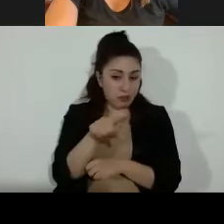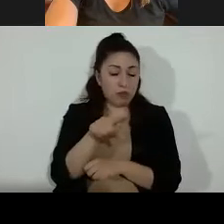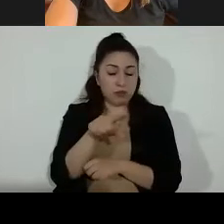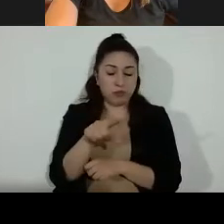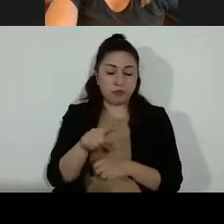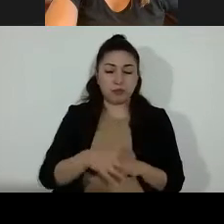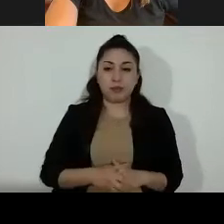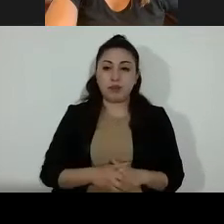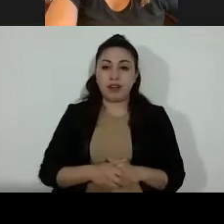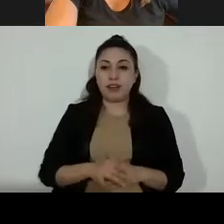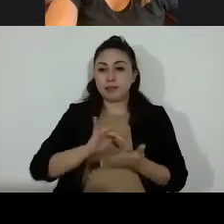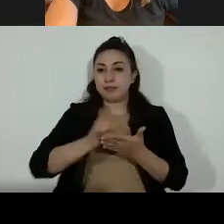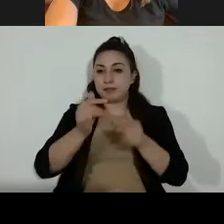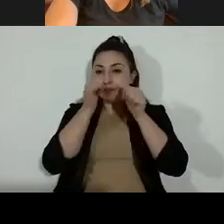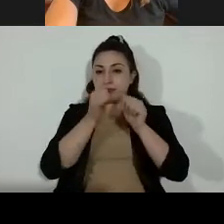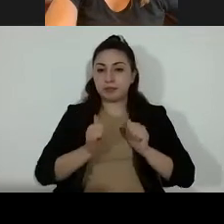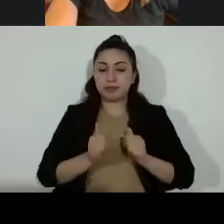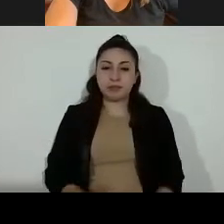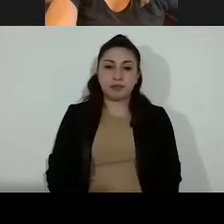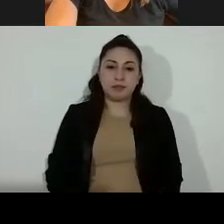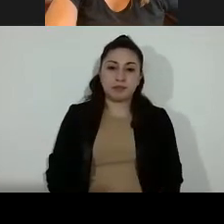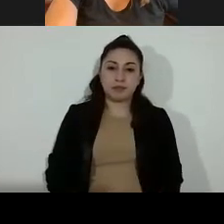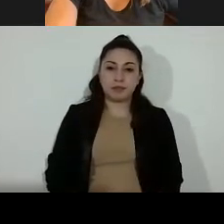México. Gracias por su atención.